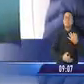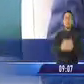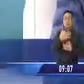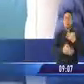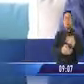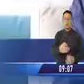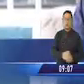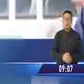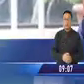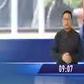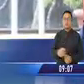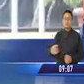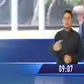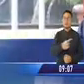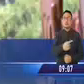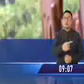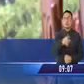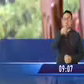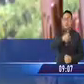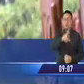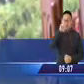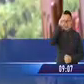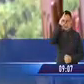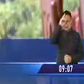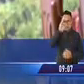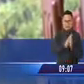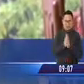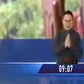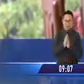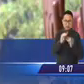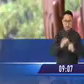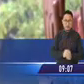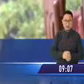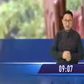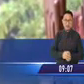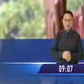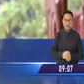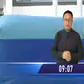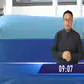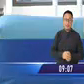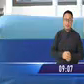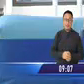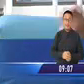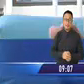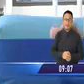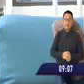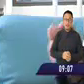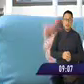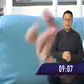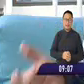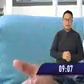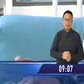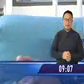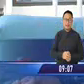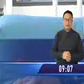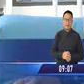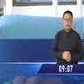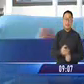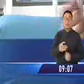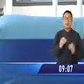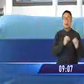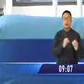esta pretensión de evadir la justicia no sería aceptada en las Cortes. Si hay un mérito para organización